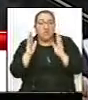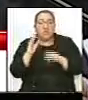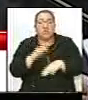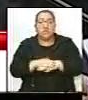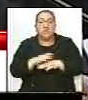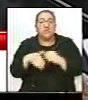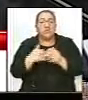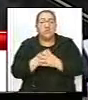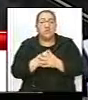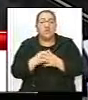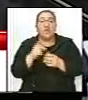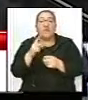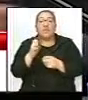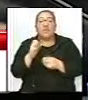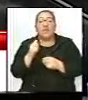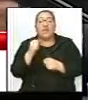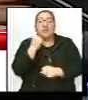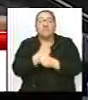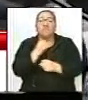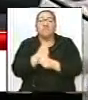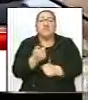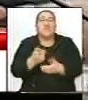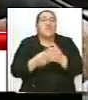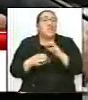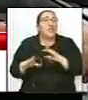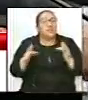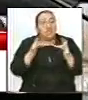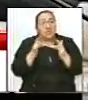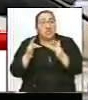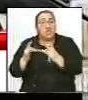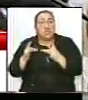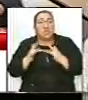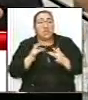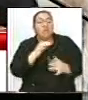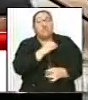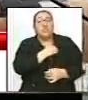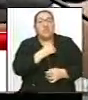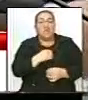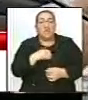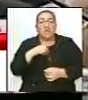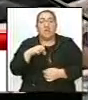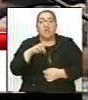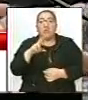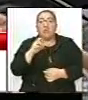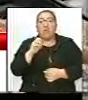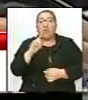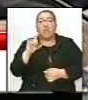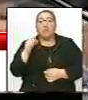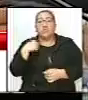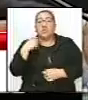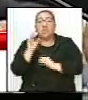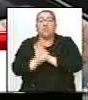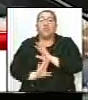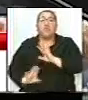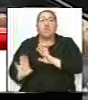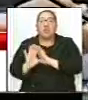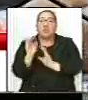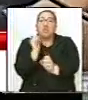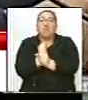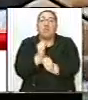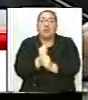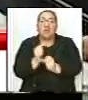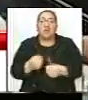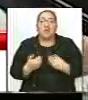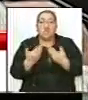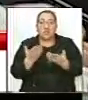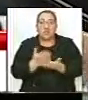también de la acción coordinada del Ministerio de la Producción, porque tiene que proteger a los señores que son productores y sobre todo que están